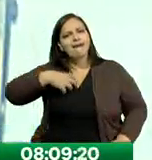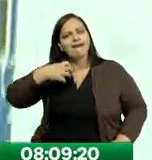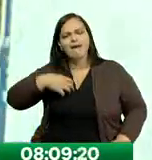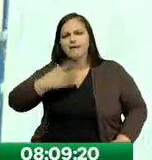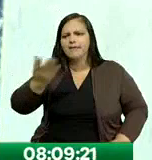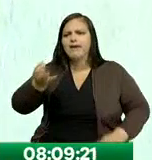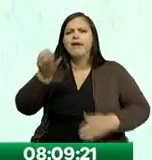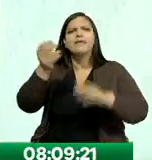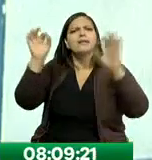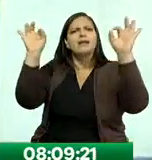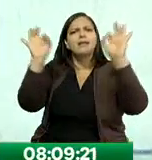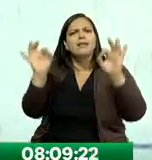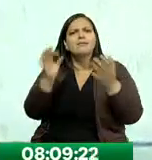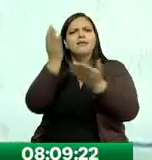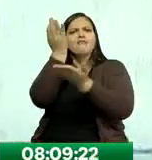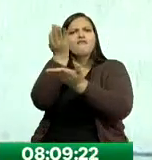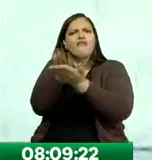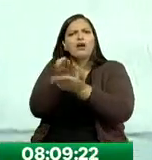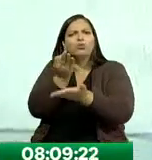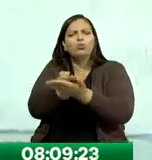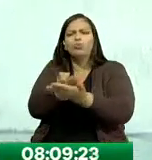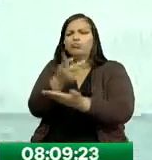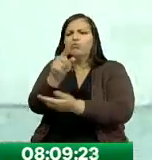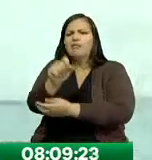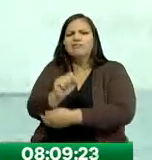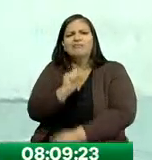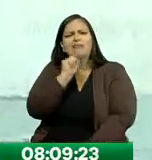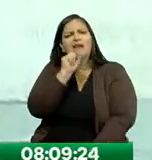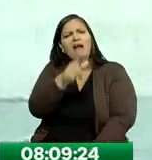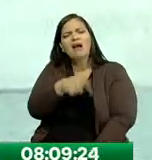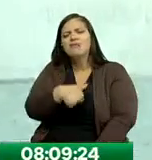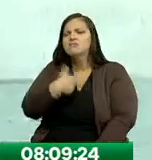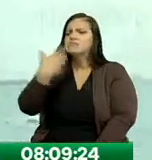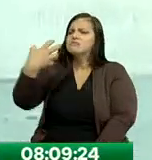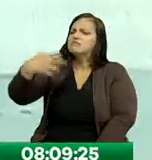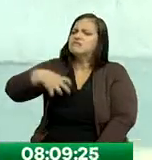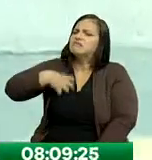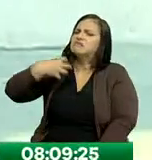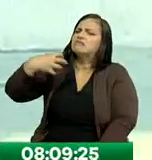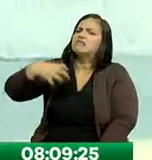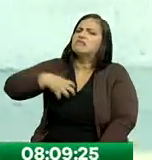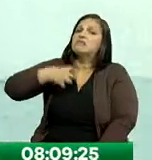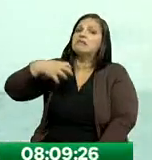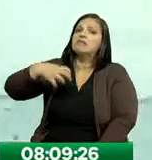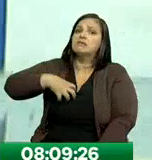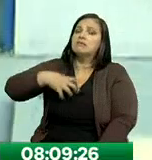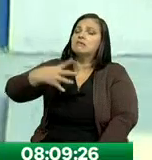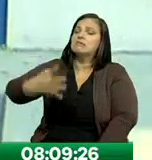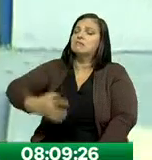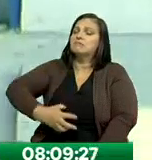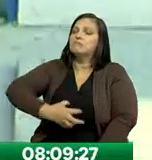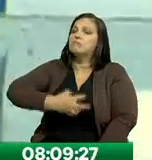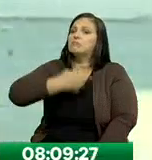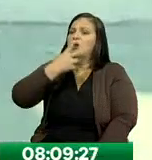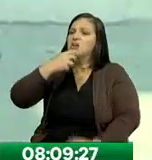ahí la situación es otra. Ya la gente comienza a reclamar y cuando la ira popular se levanta es